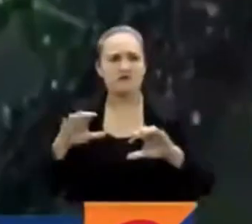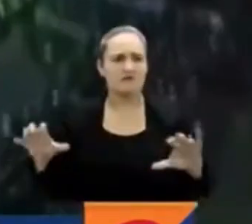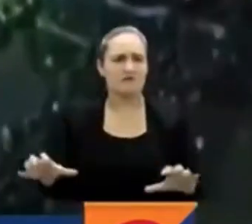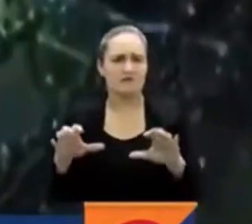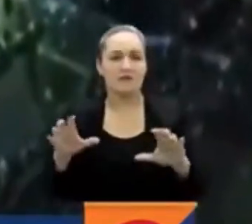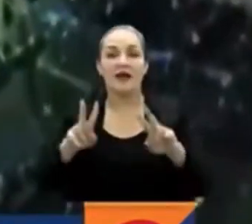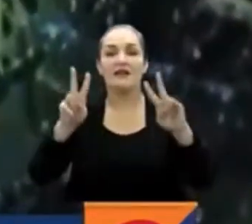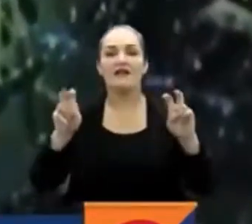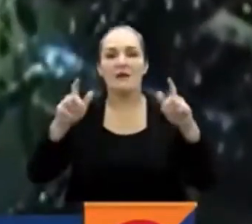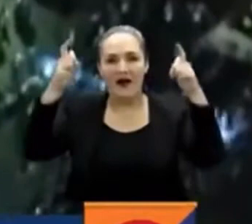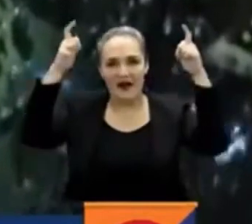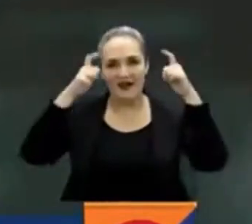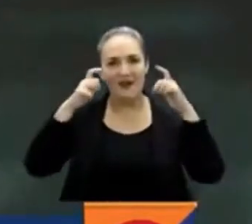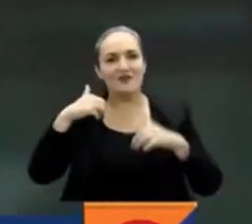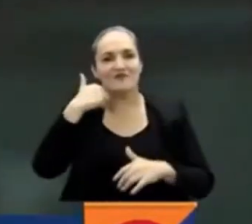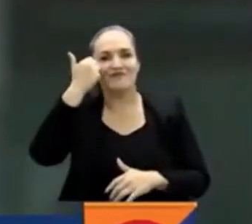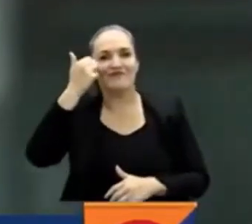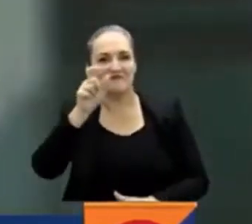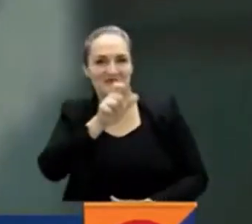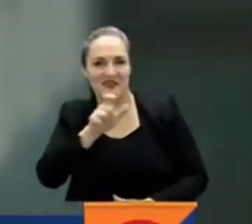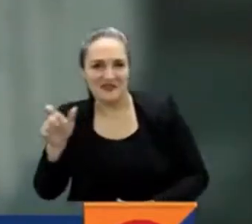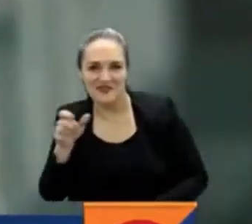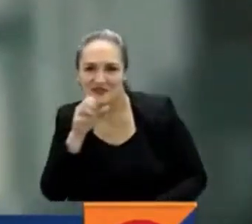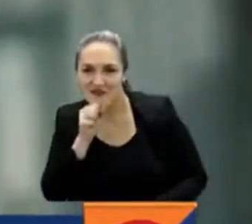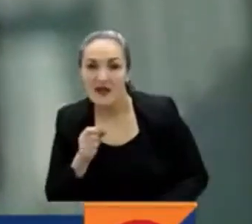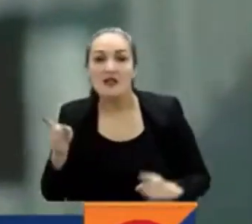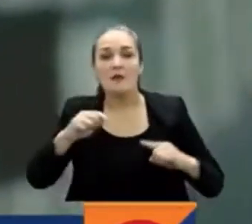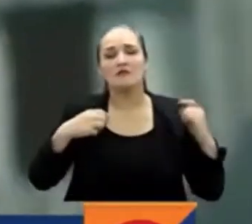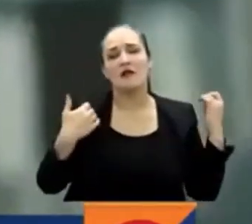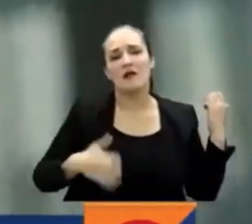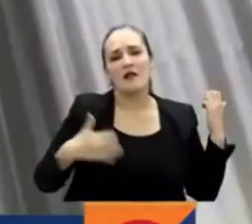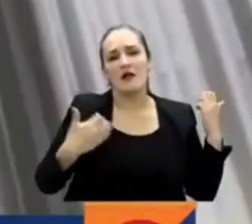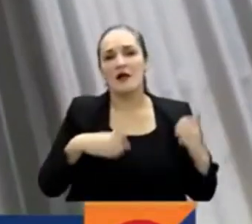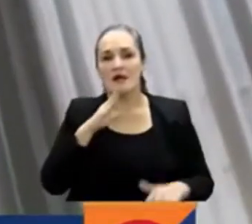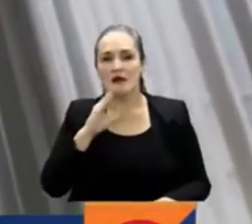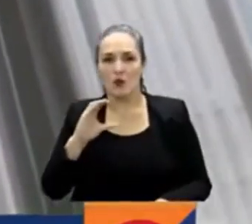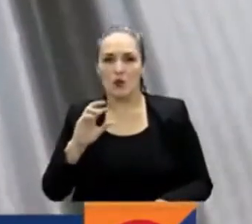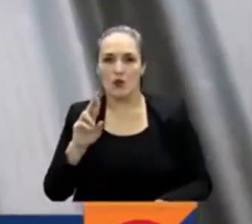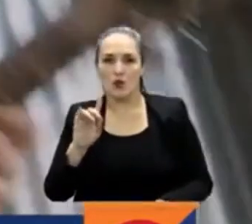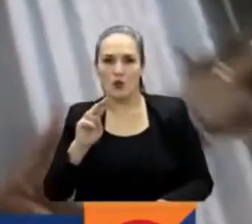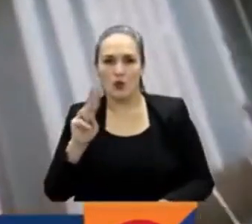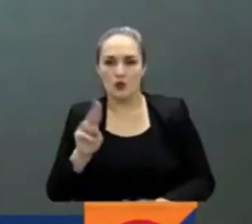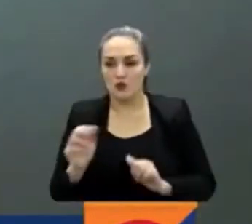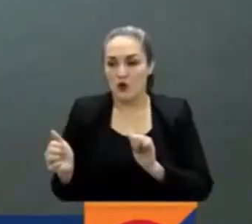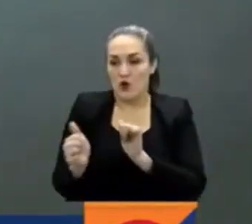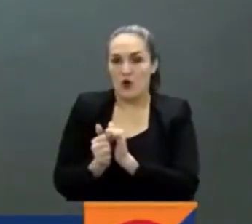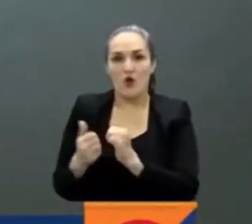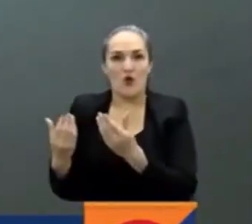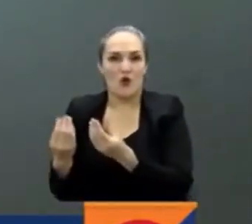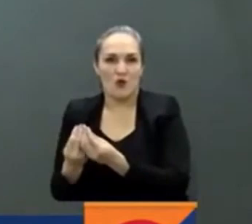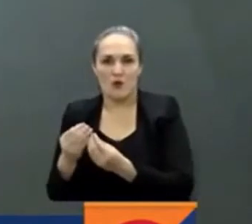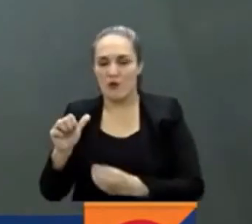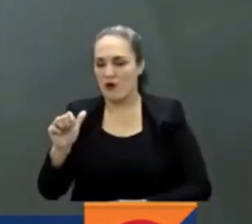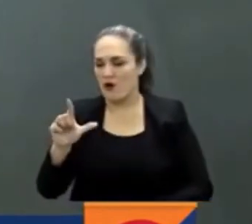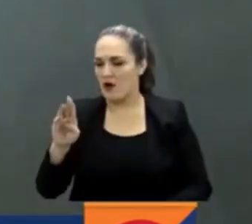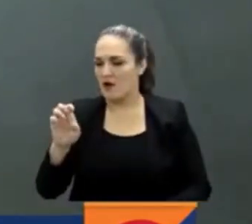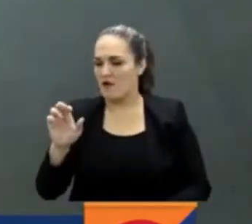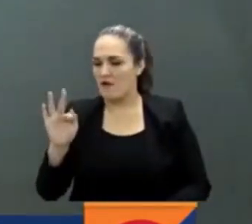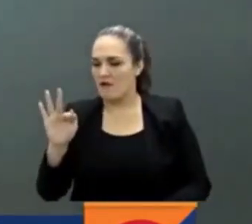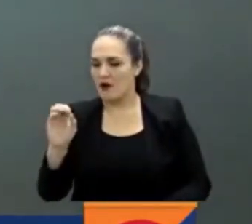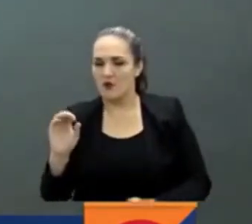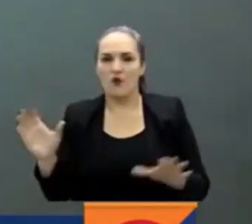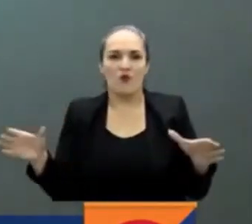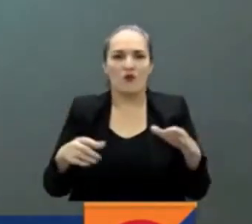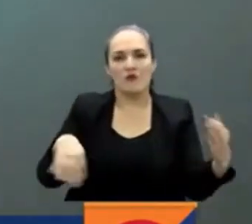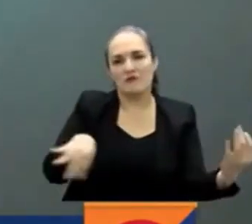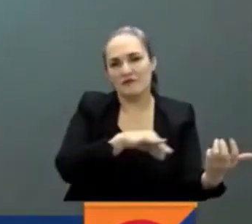reinado del adulto mayor y el concierto de Santiago Cruz en compañía de Alberto Plaza y la Banda Sinfónica de Pereira. No es por